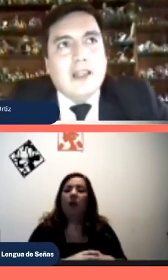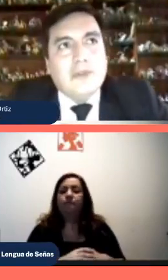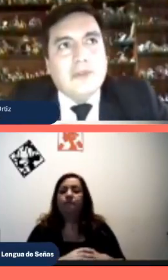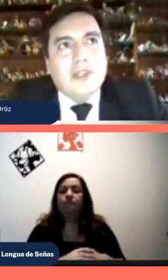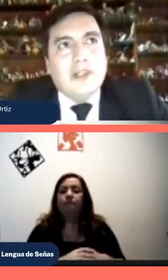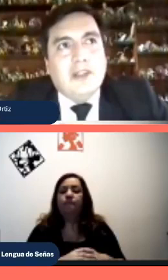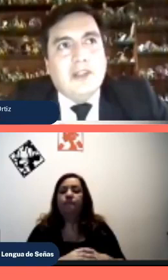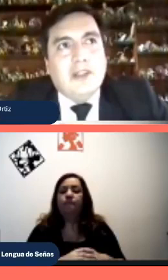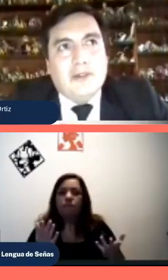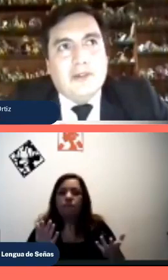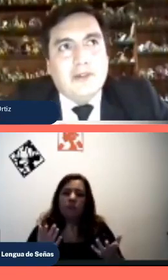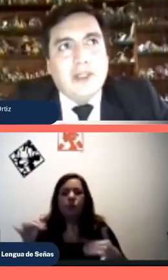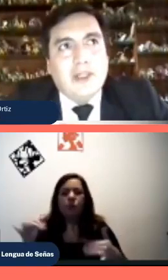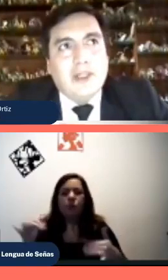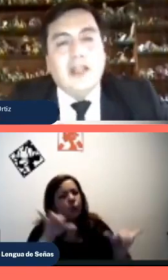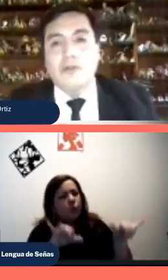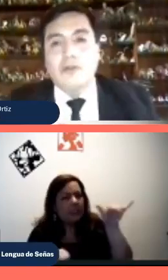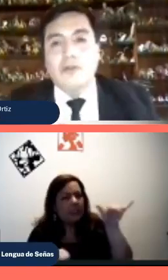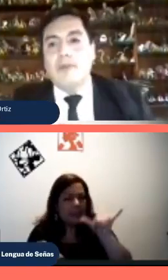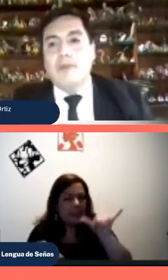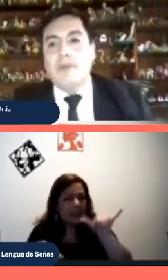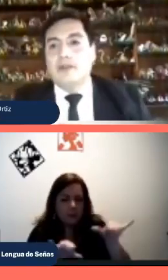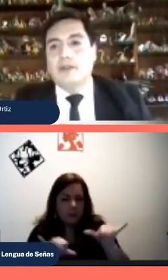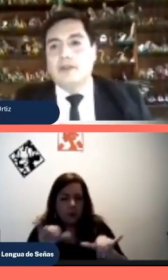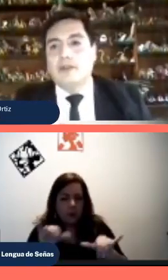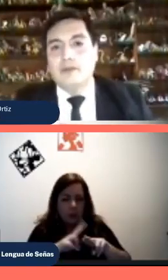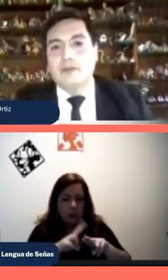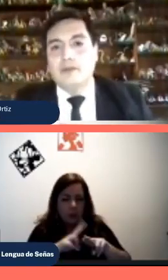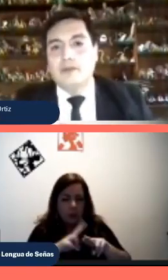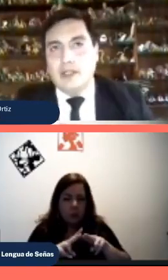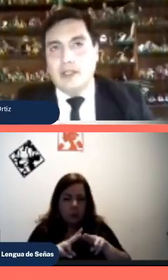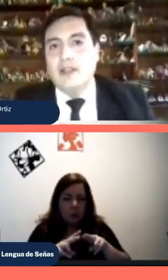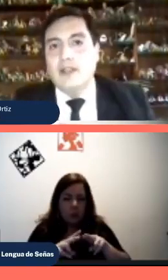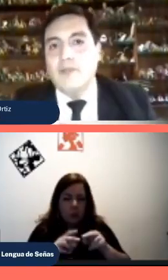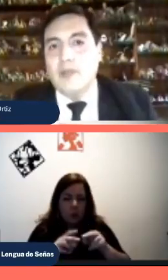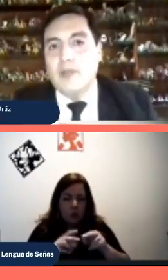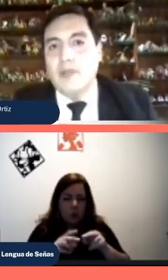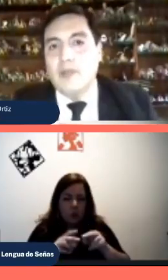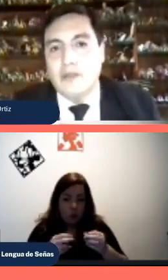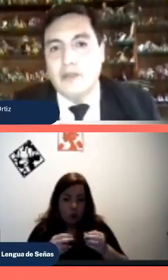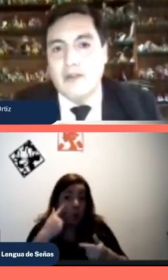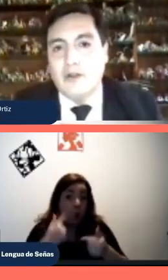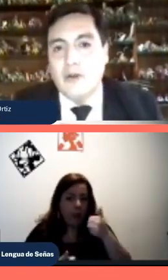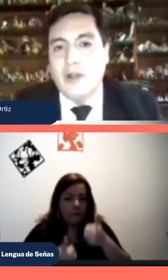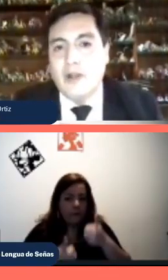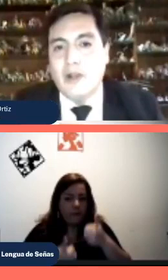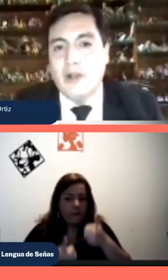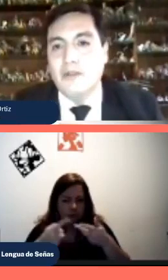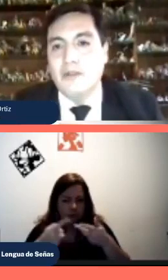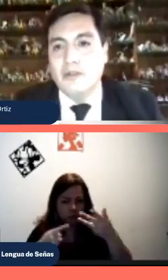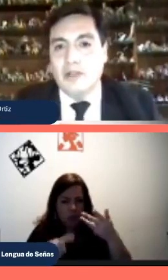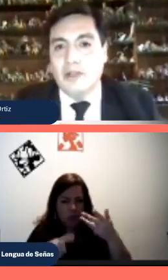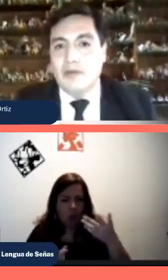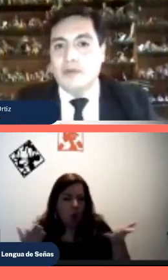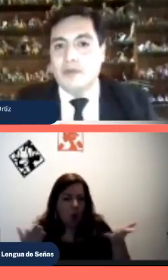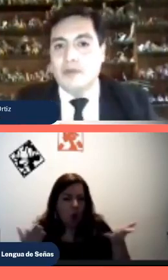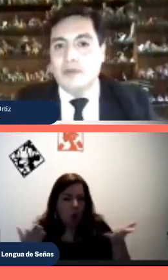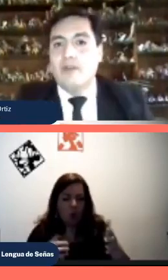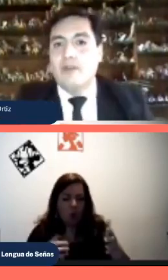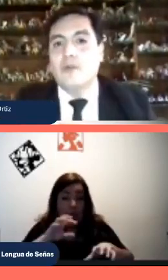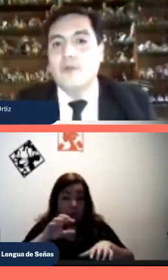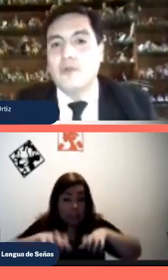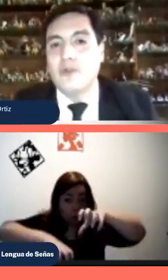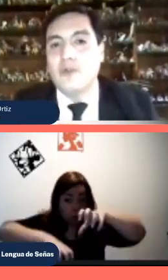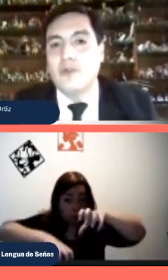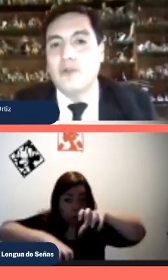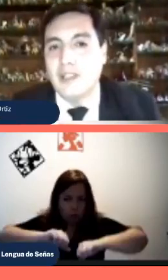él es un científico que realizó un experimento, está realizando experimento para ver cómo caminaban los dinosaurios. Y allí lo vemos